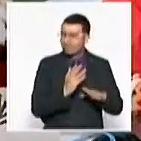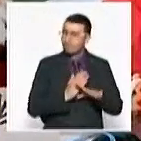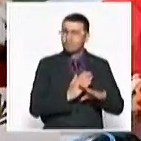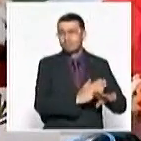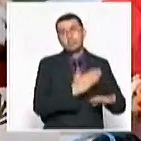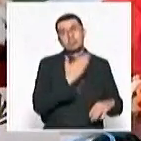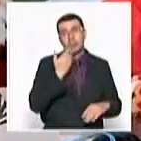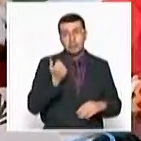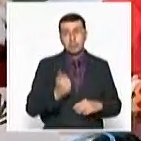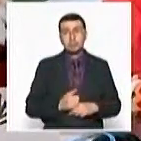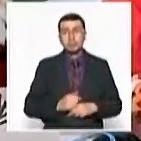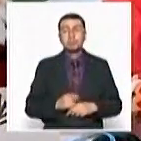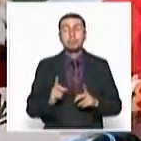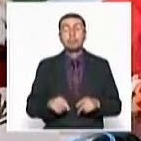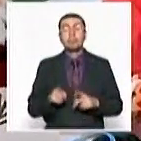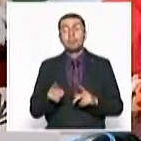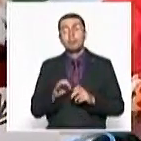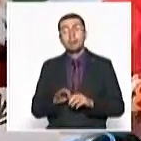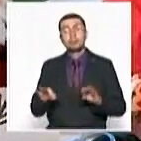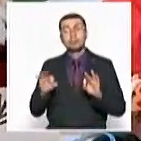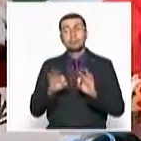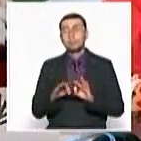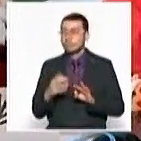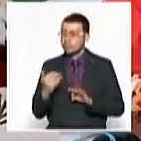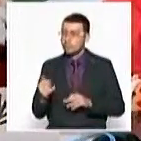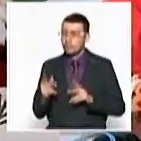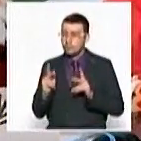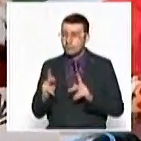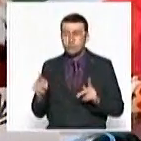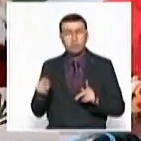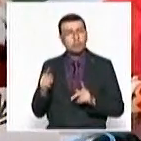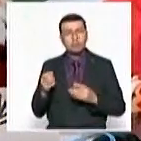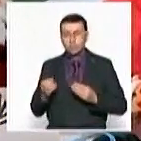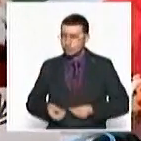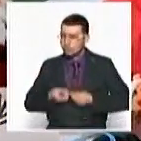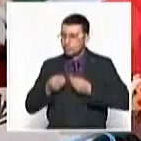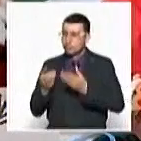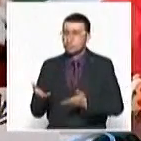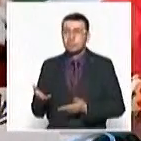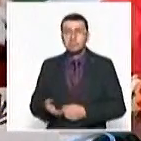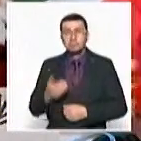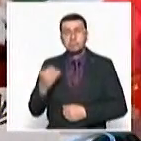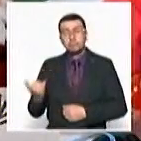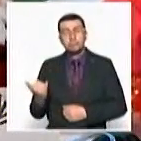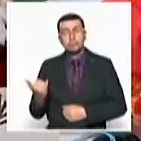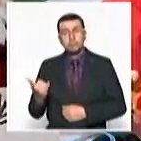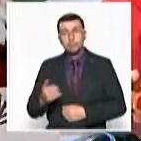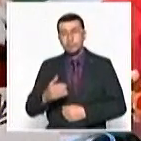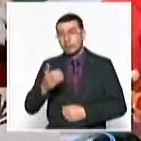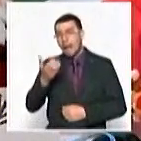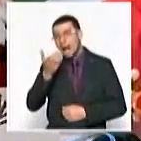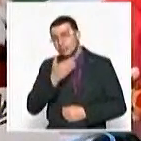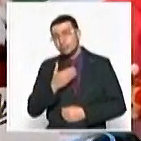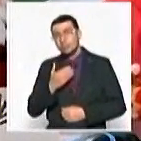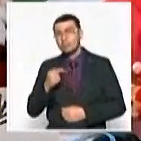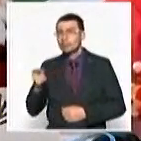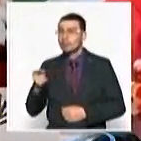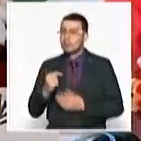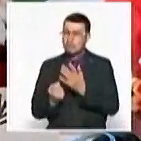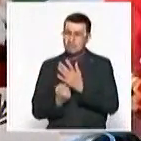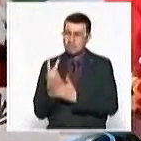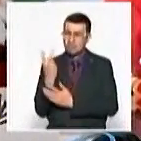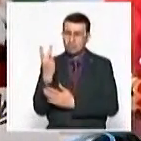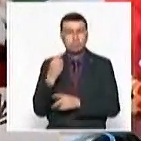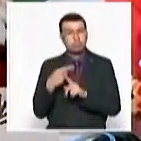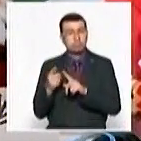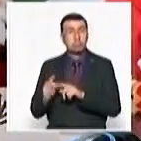muy importante a estos pacientes darles muy buenas porciones de frutas y de verduras diarias, algo crudo, y